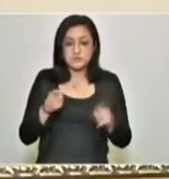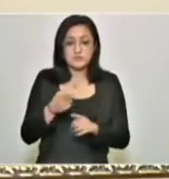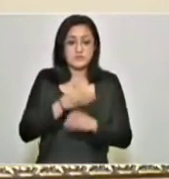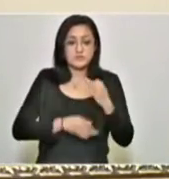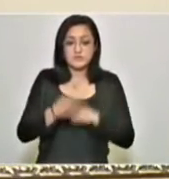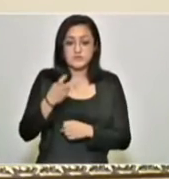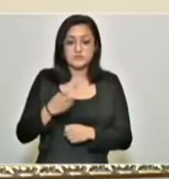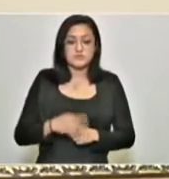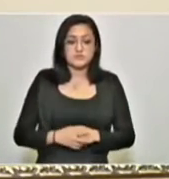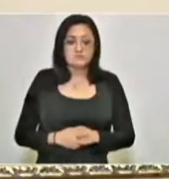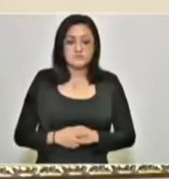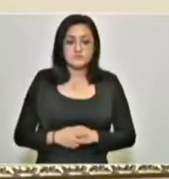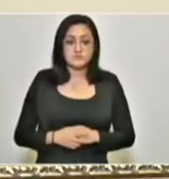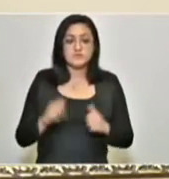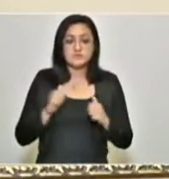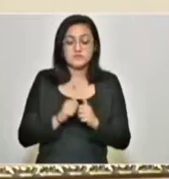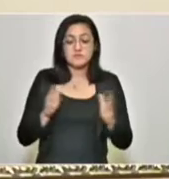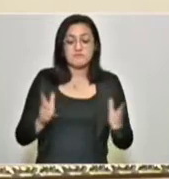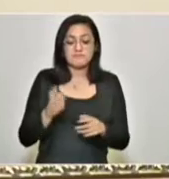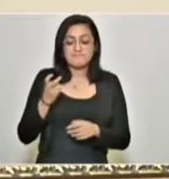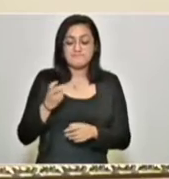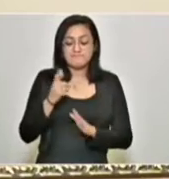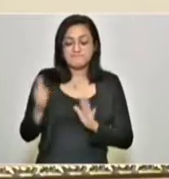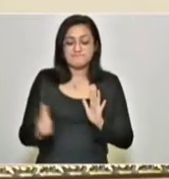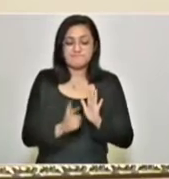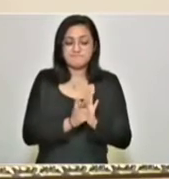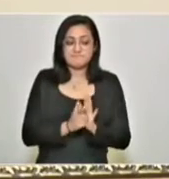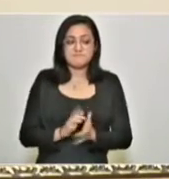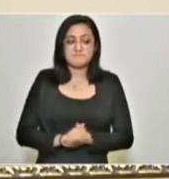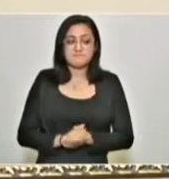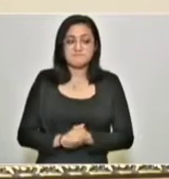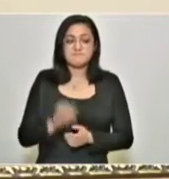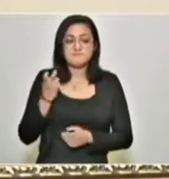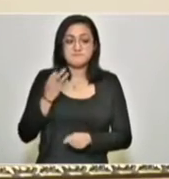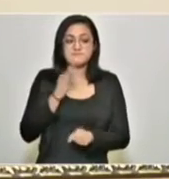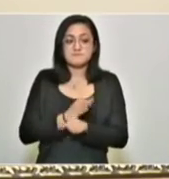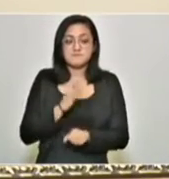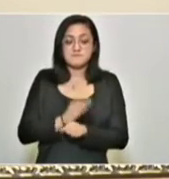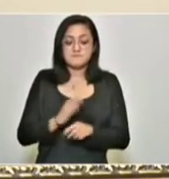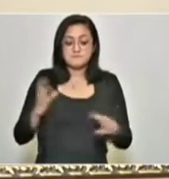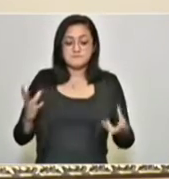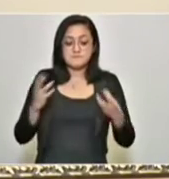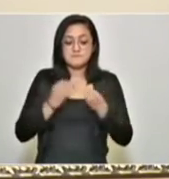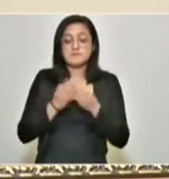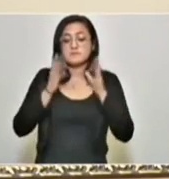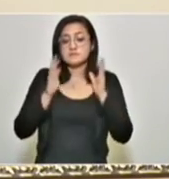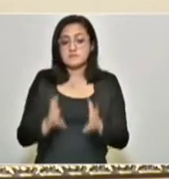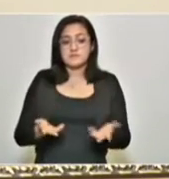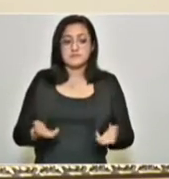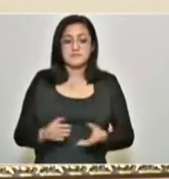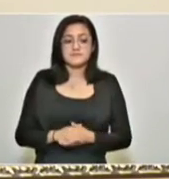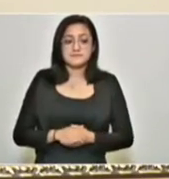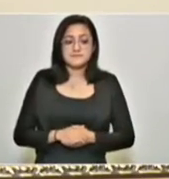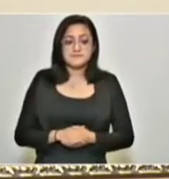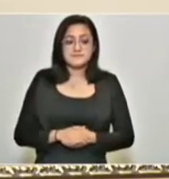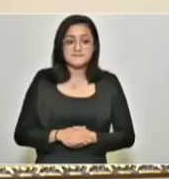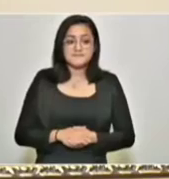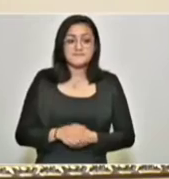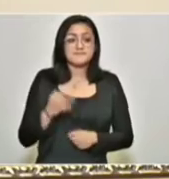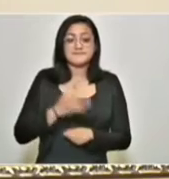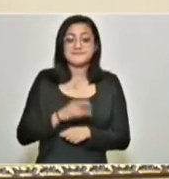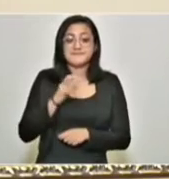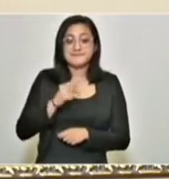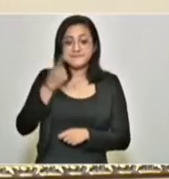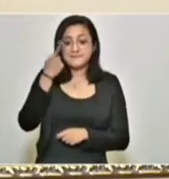esto, con acciones públicas. Y esas acciones públicas están en marcha. No van a estar en marcha